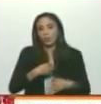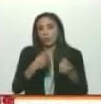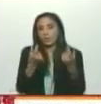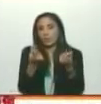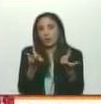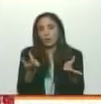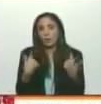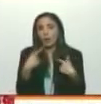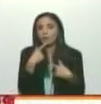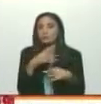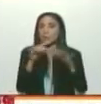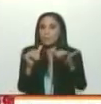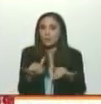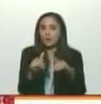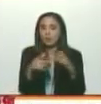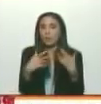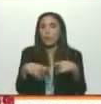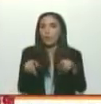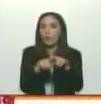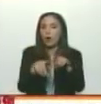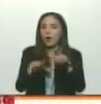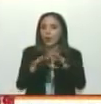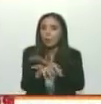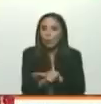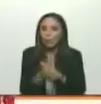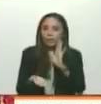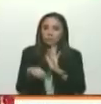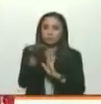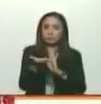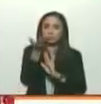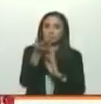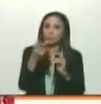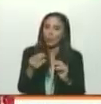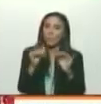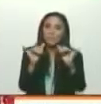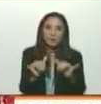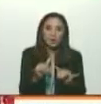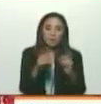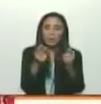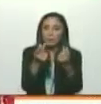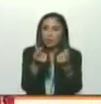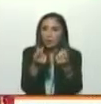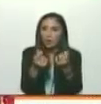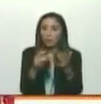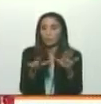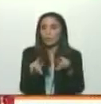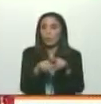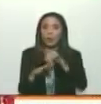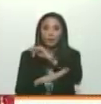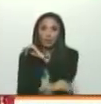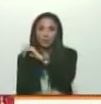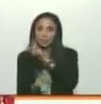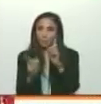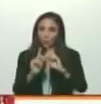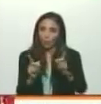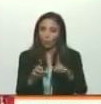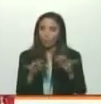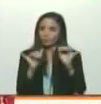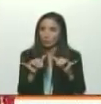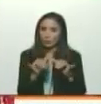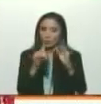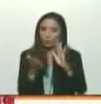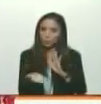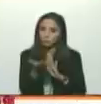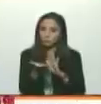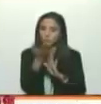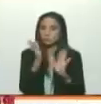vender es el mismo que nos lo quería comprar nosotros. No, no lo puede aumentar, papá. No. Eso sería hacer trampa. Y tú no eres tramposo, Escote. Tú eres un tipo